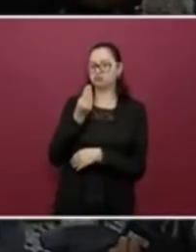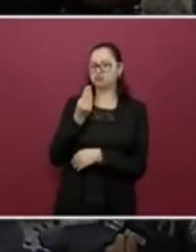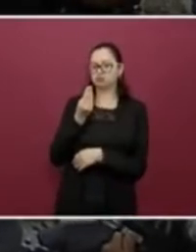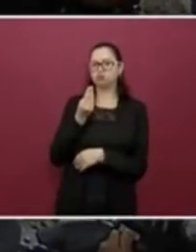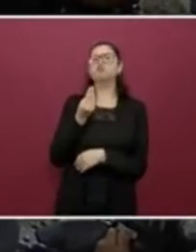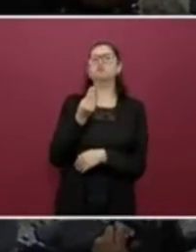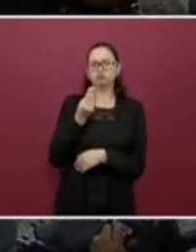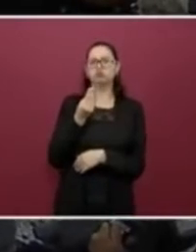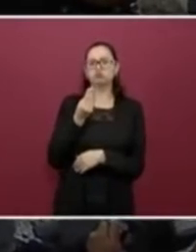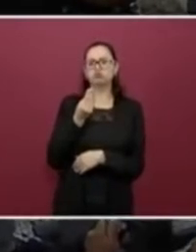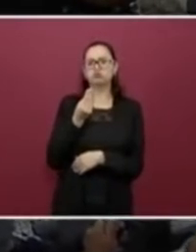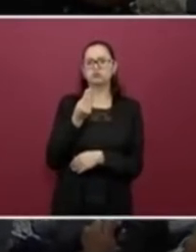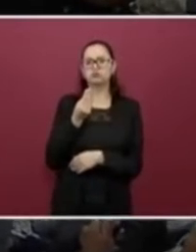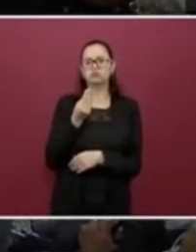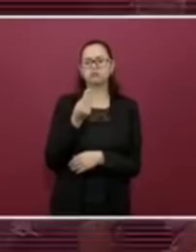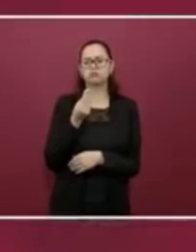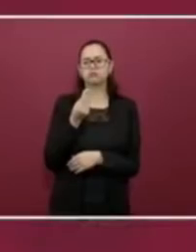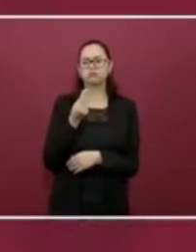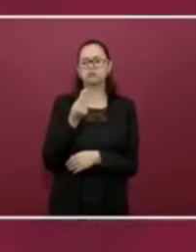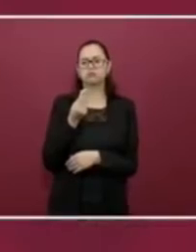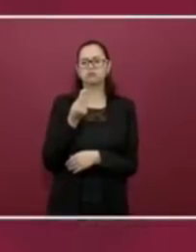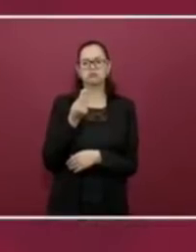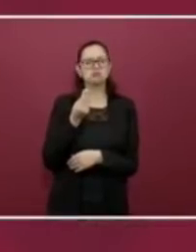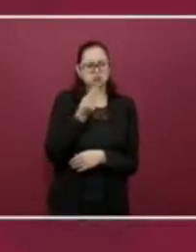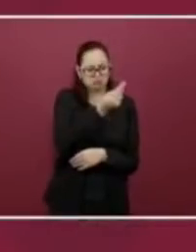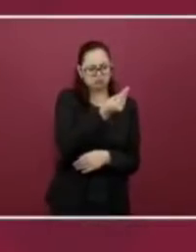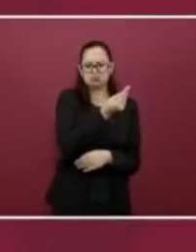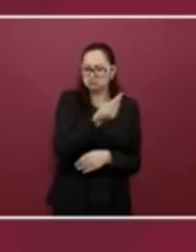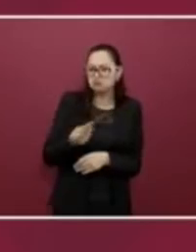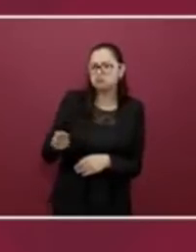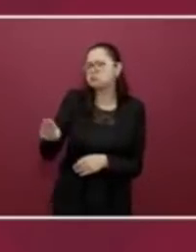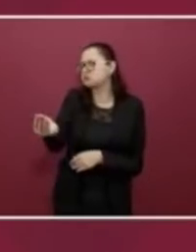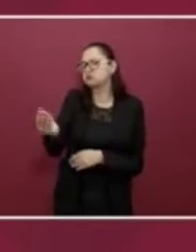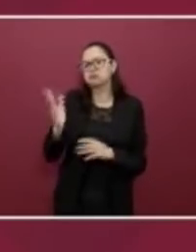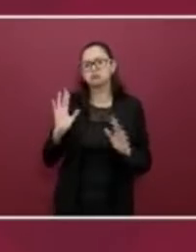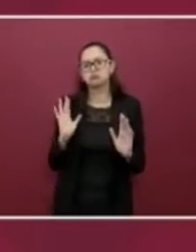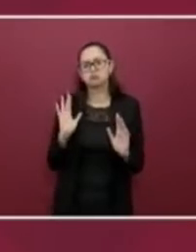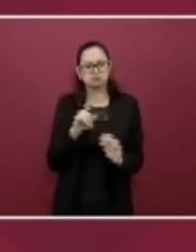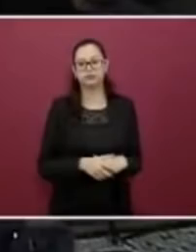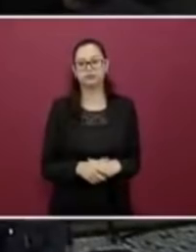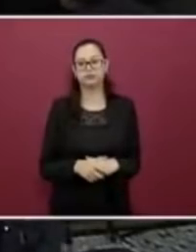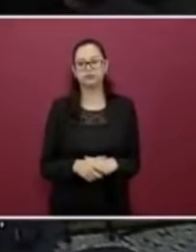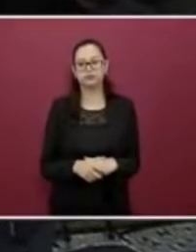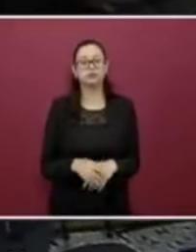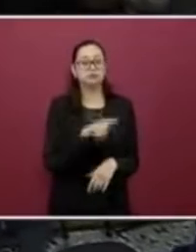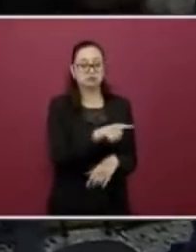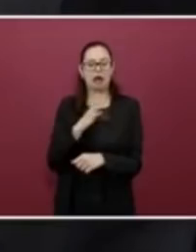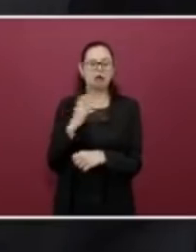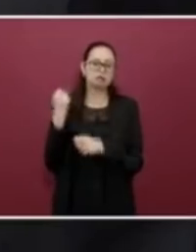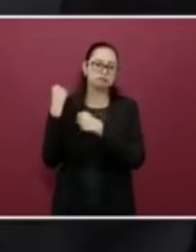que dio la semana pasada ante los reclamos que generó el plan para retirar el subsidio que reciben estos centros en todo el país. Está